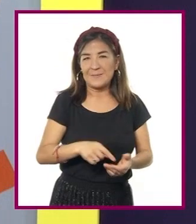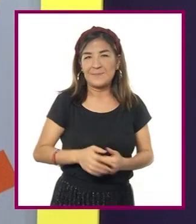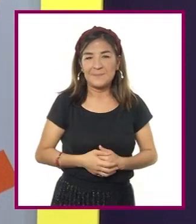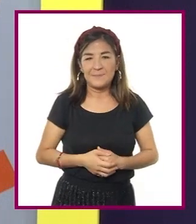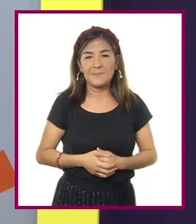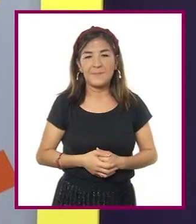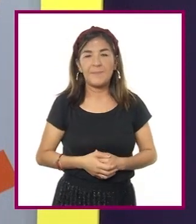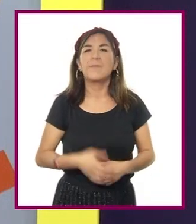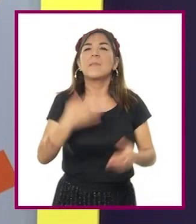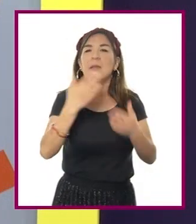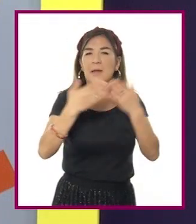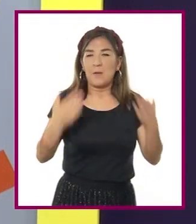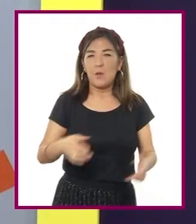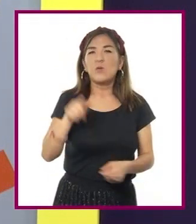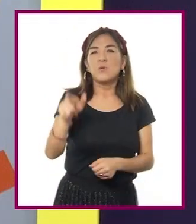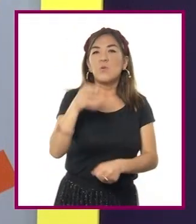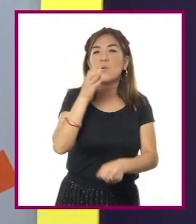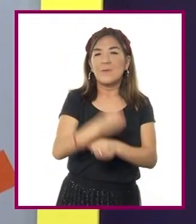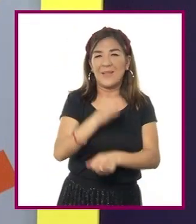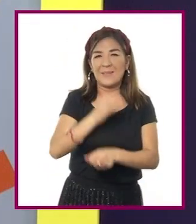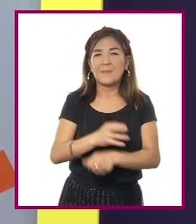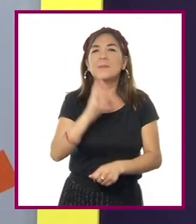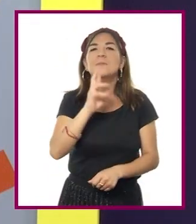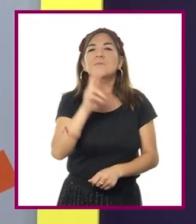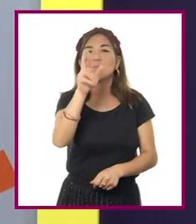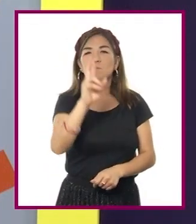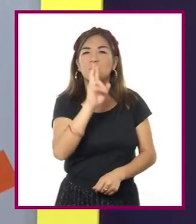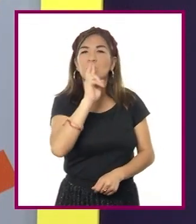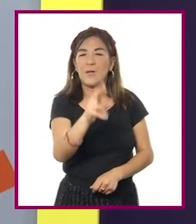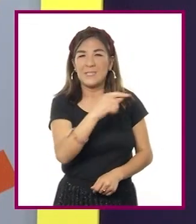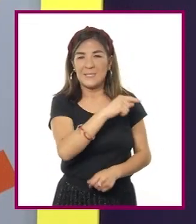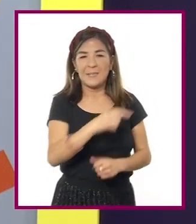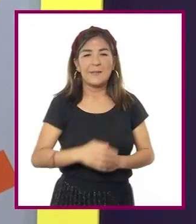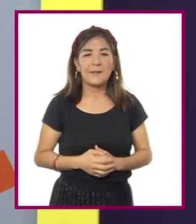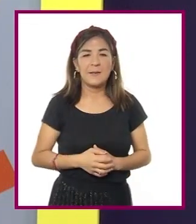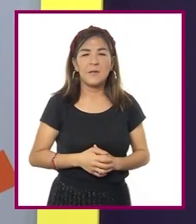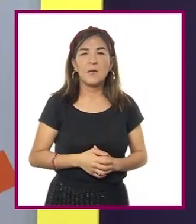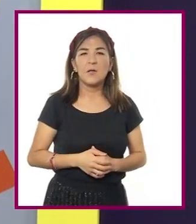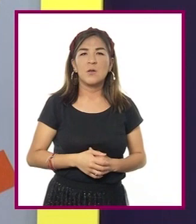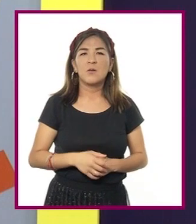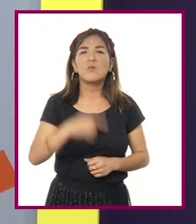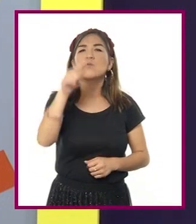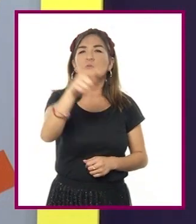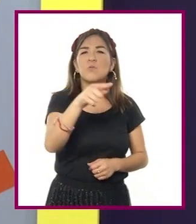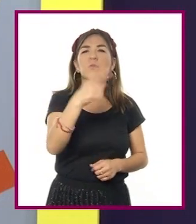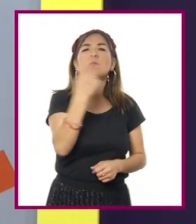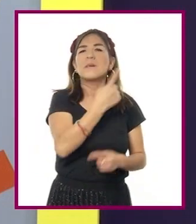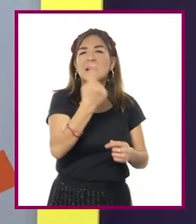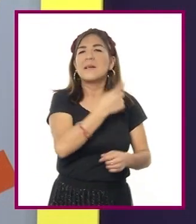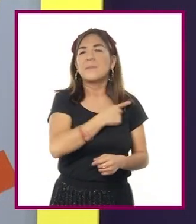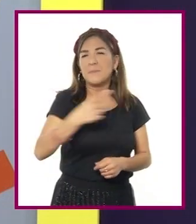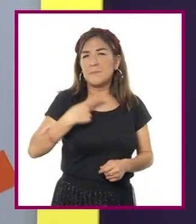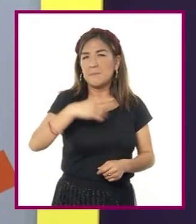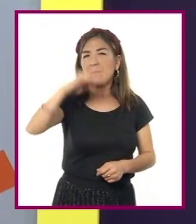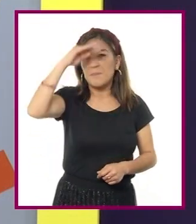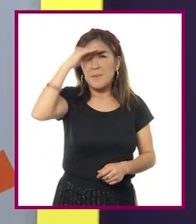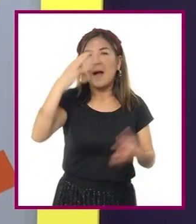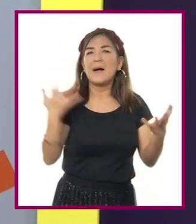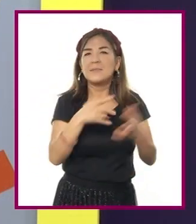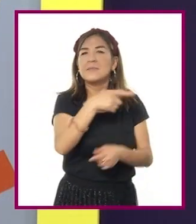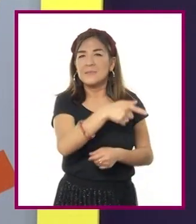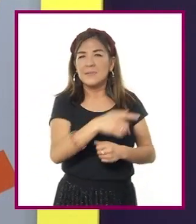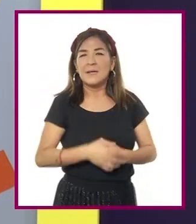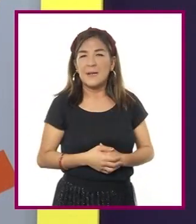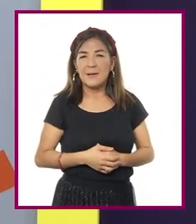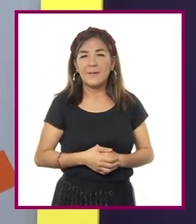Ahora, para dar respuesta a la pregunta del problema, ¿qué piensan que se debe hacer? Una manera